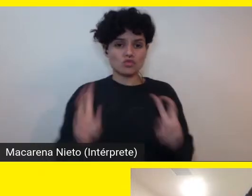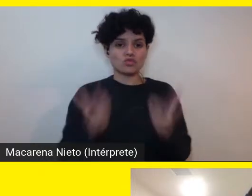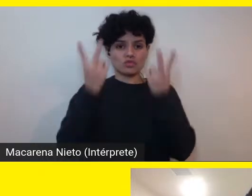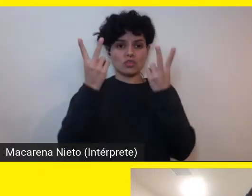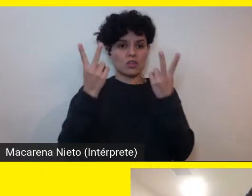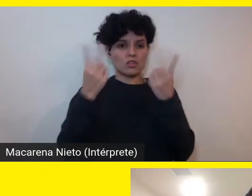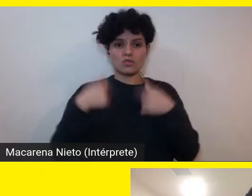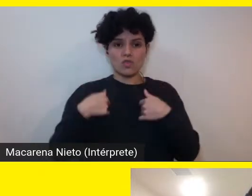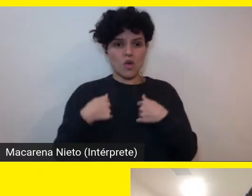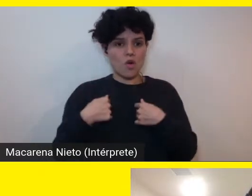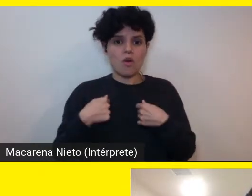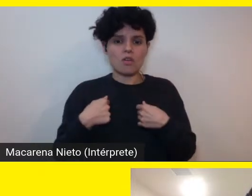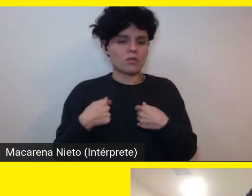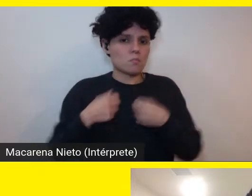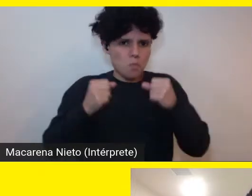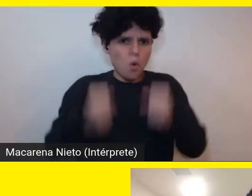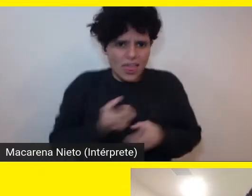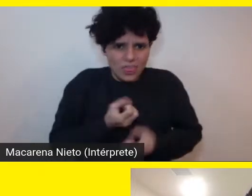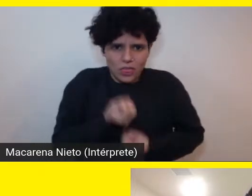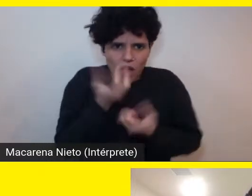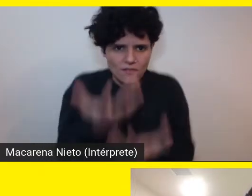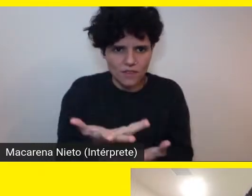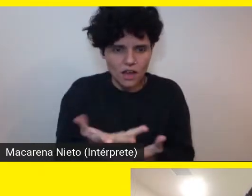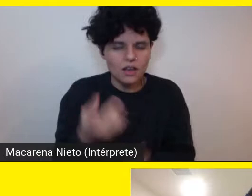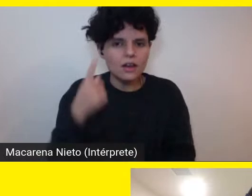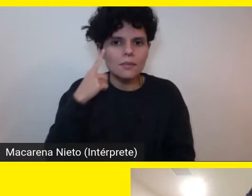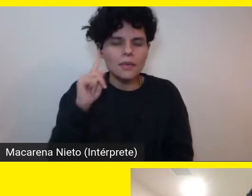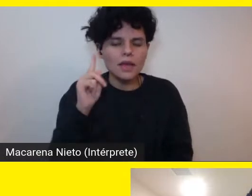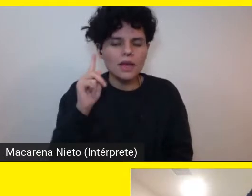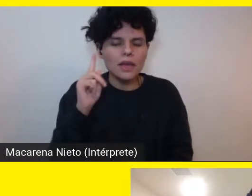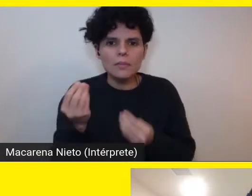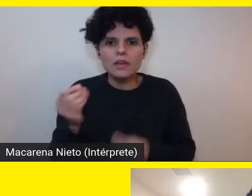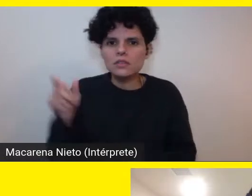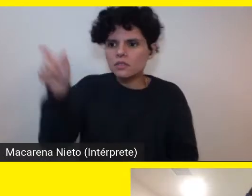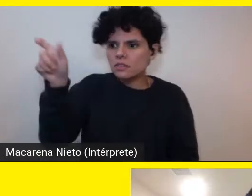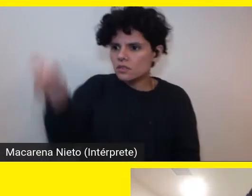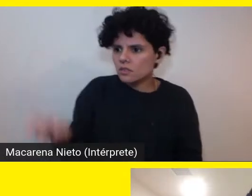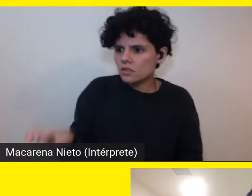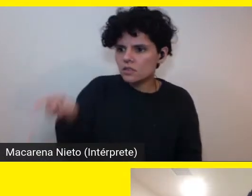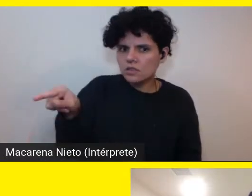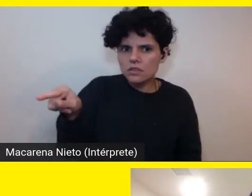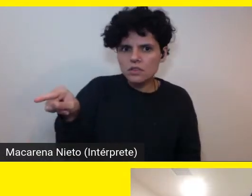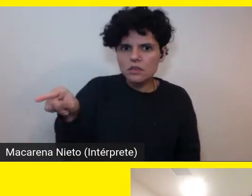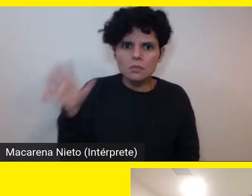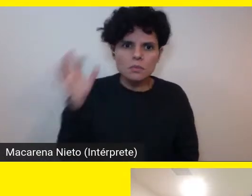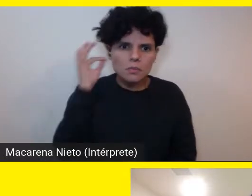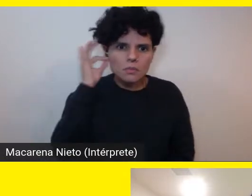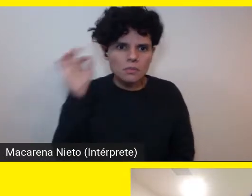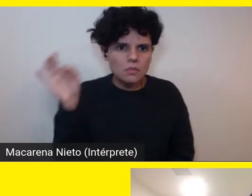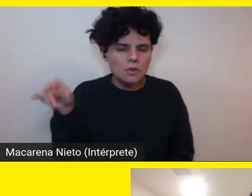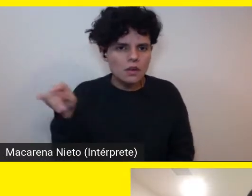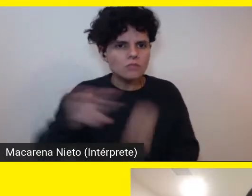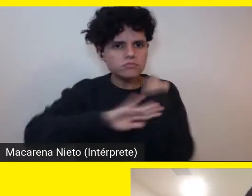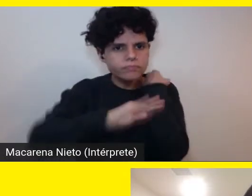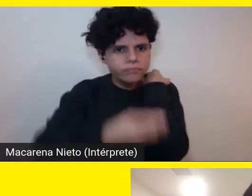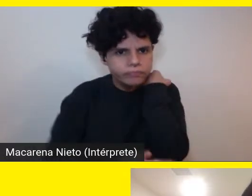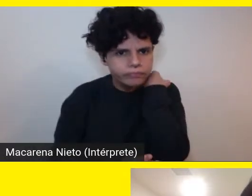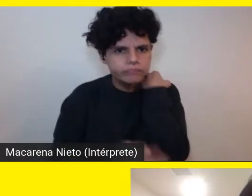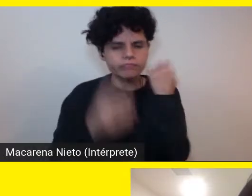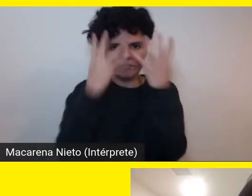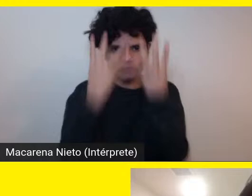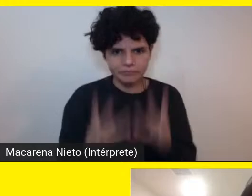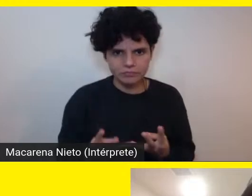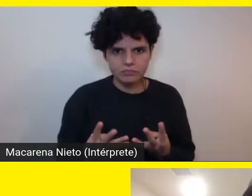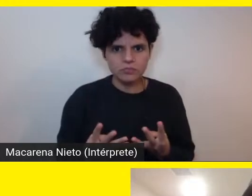situación de aquellas compañeras que fueron detenidas, desaparecidas o ejecutadas estando embarazadas, muchas de ellas embarazadas